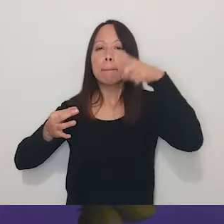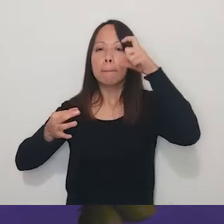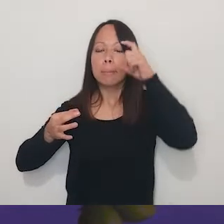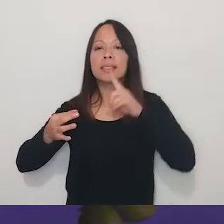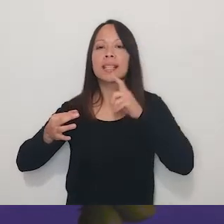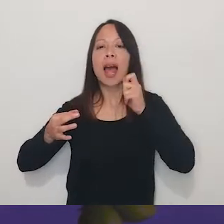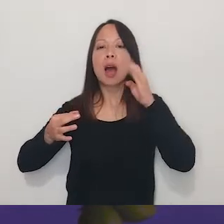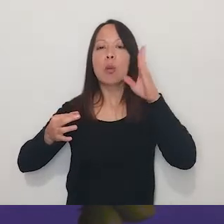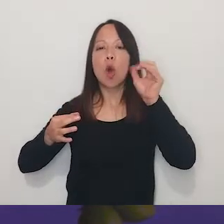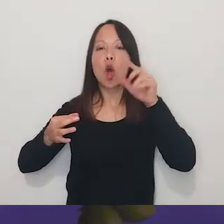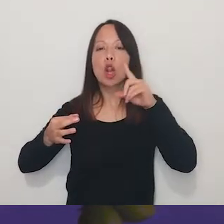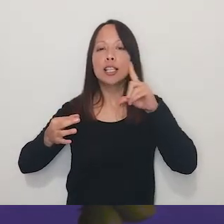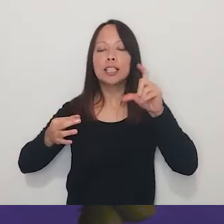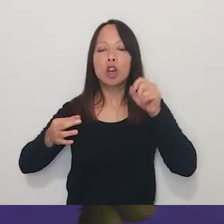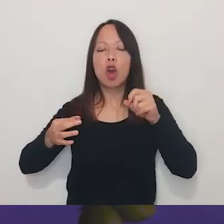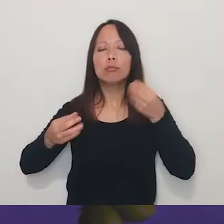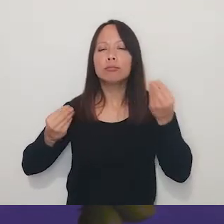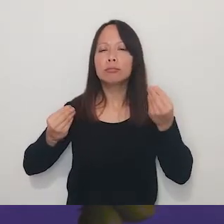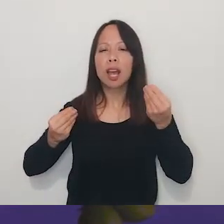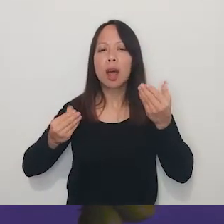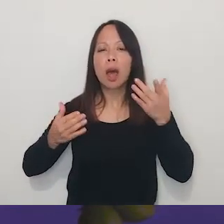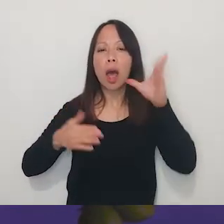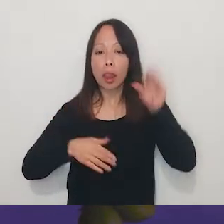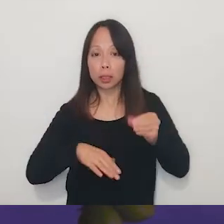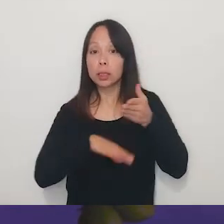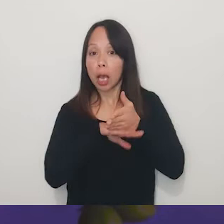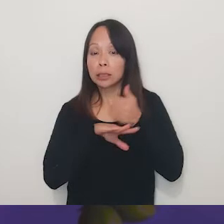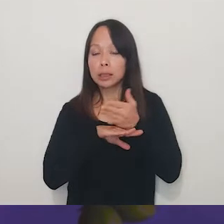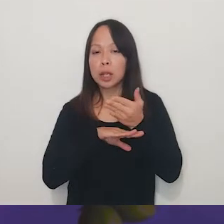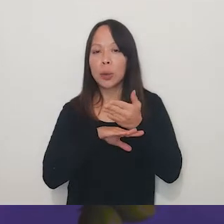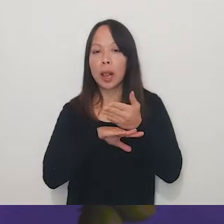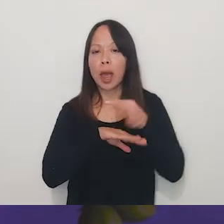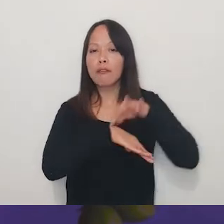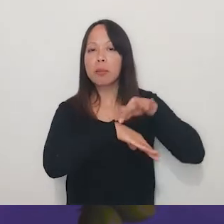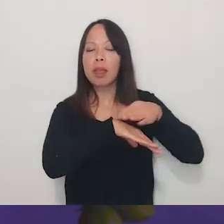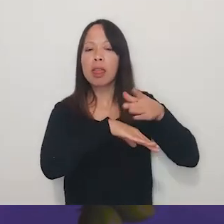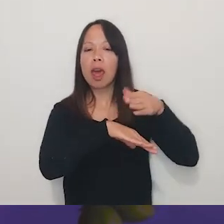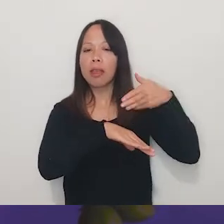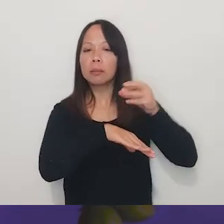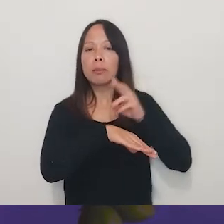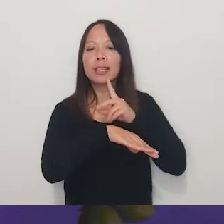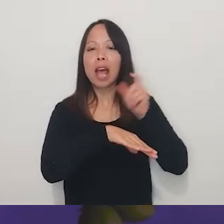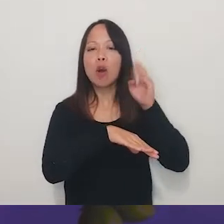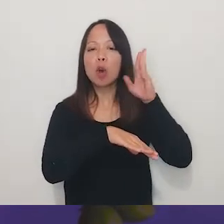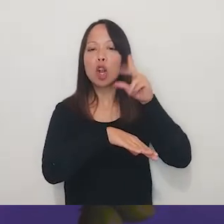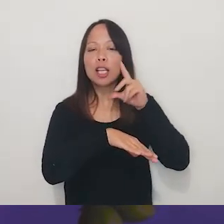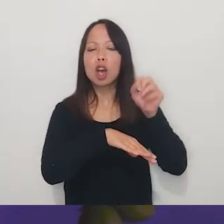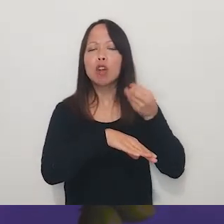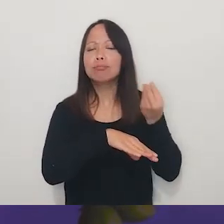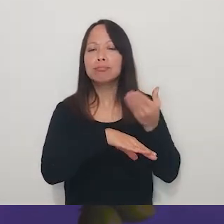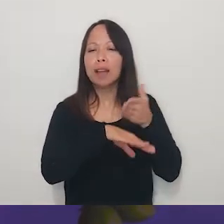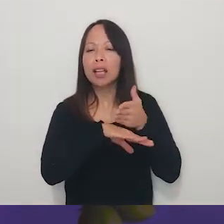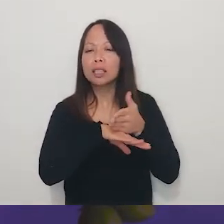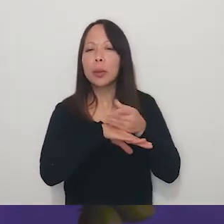en Argentina están bastante disponibles, que son muy importantes porque muchas de las enfermedades metabólicas tienen tratamiento. Entonces hay